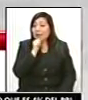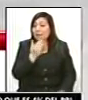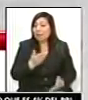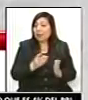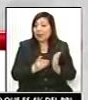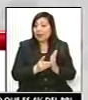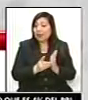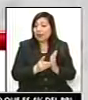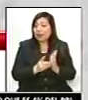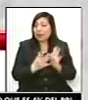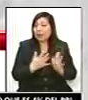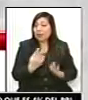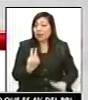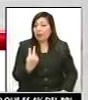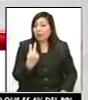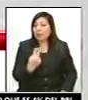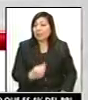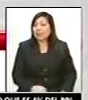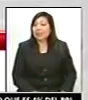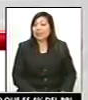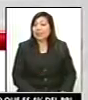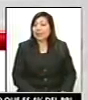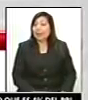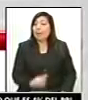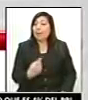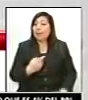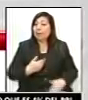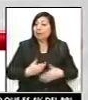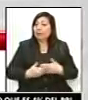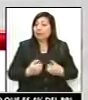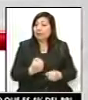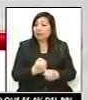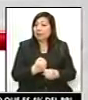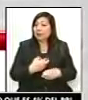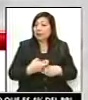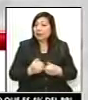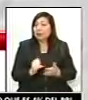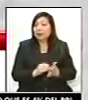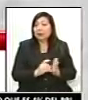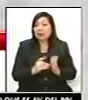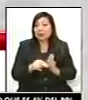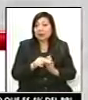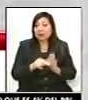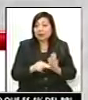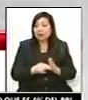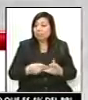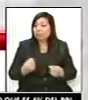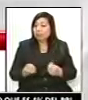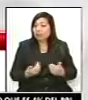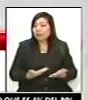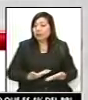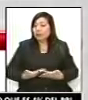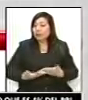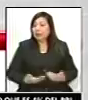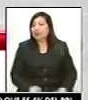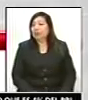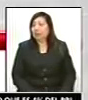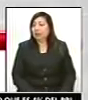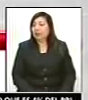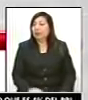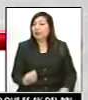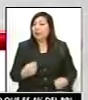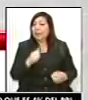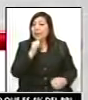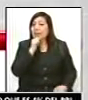el Decreto 1012, para la generación de empleo productivo dictó normas para la agilización de los procesos de promoción de la